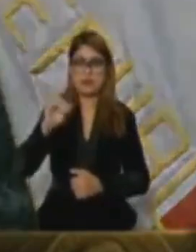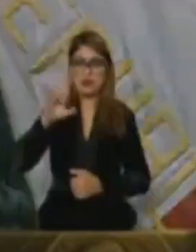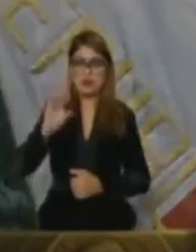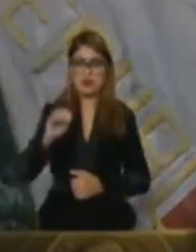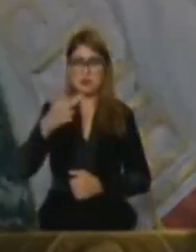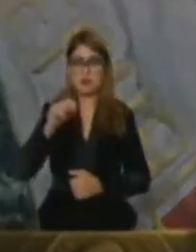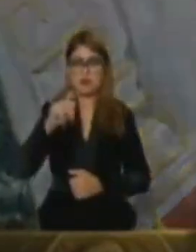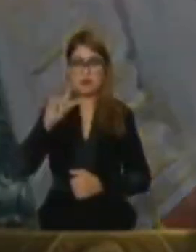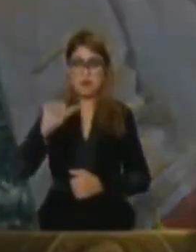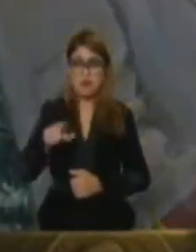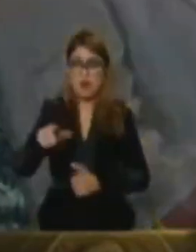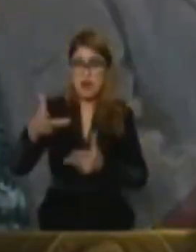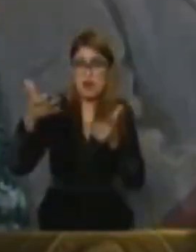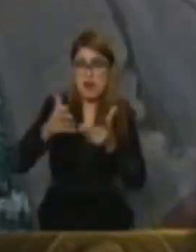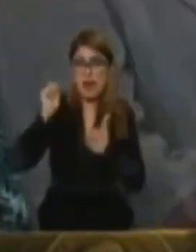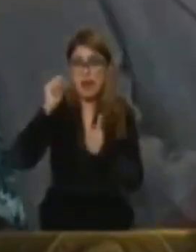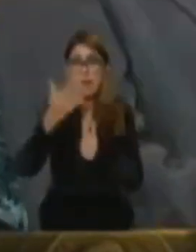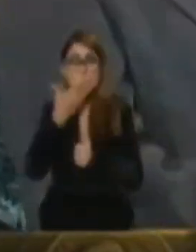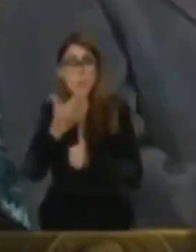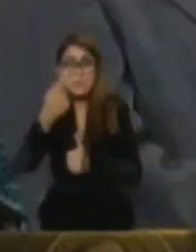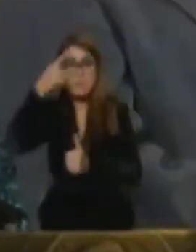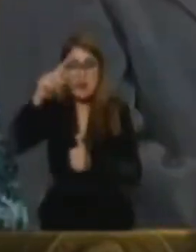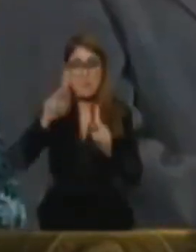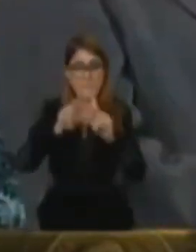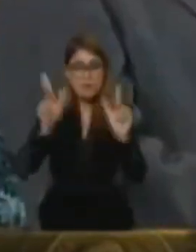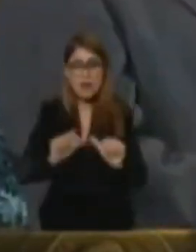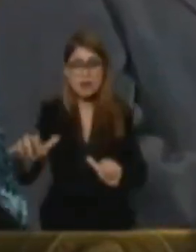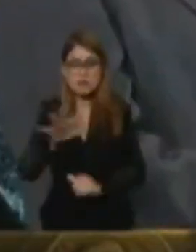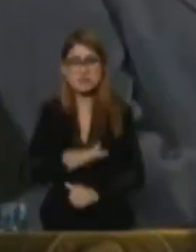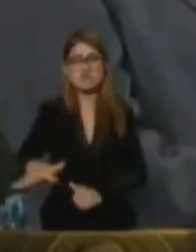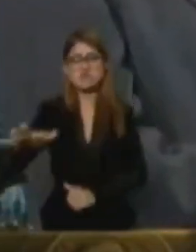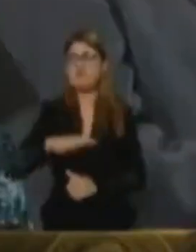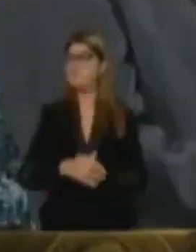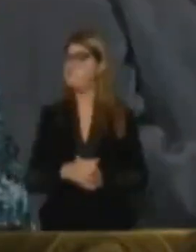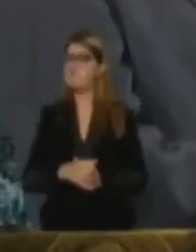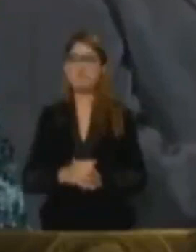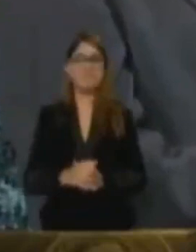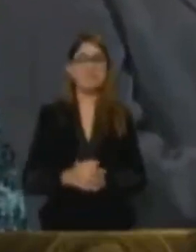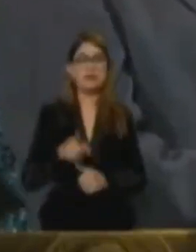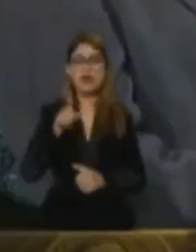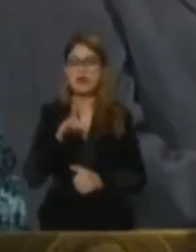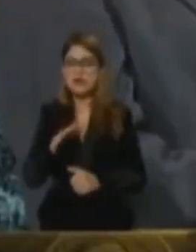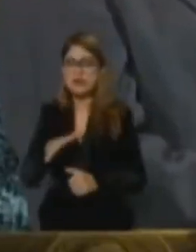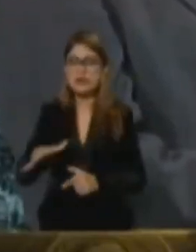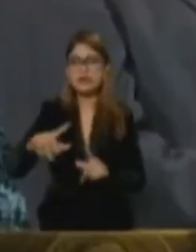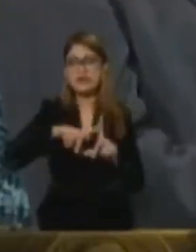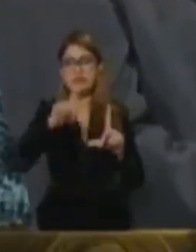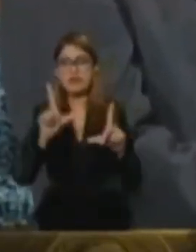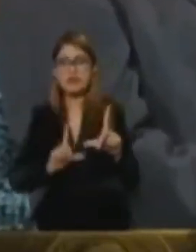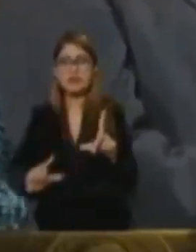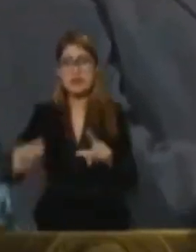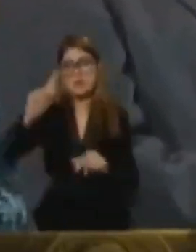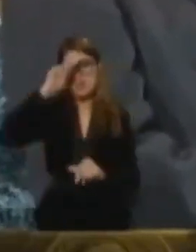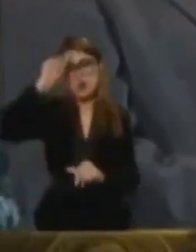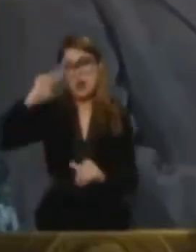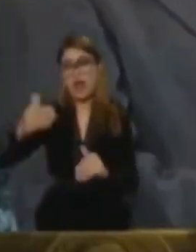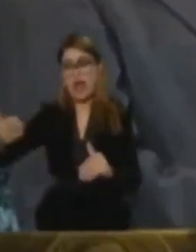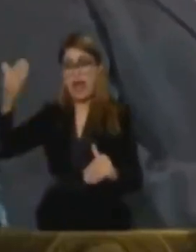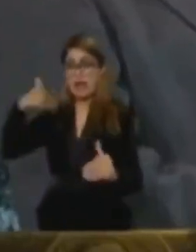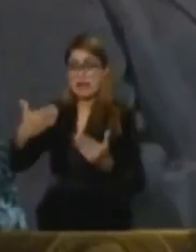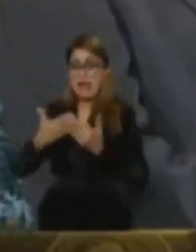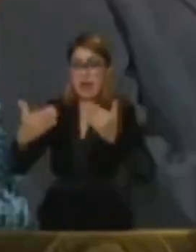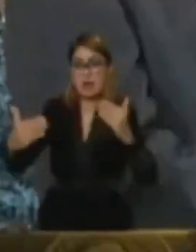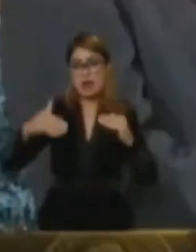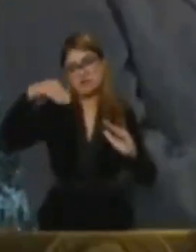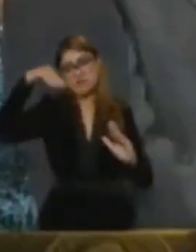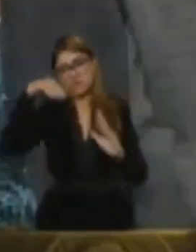hecho nada en bien de la pacificación del país, sino que la situación actual de la República es infinitamente peor que antes.